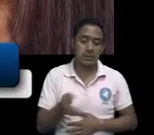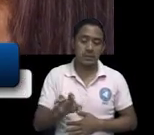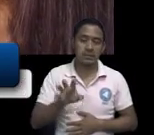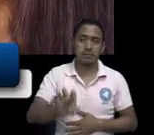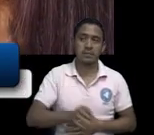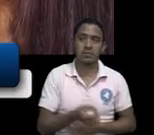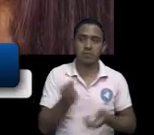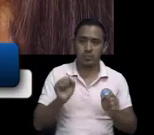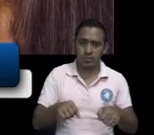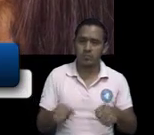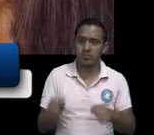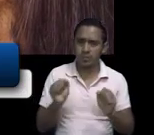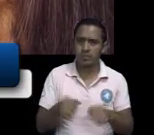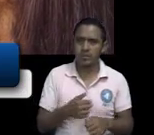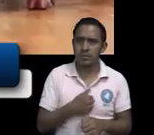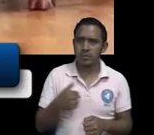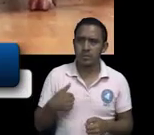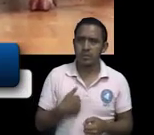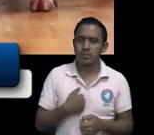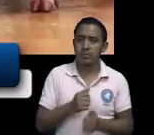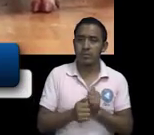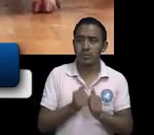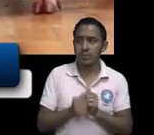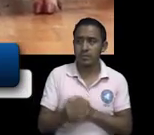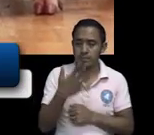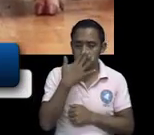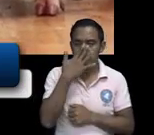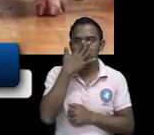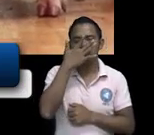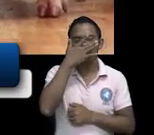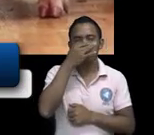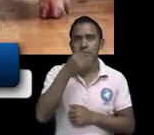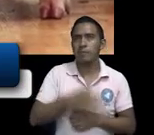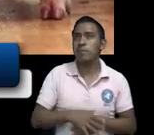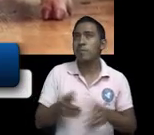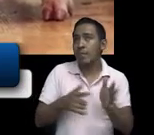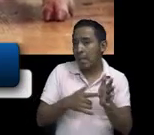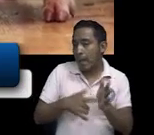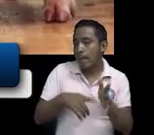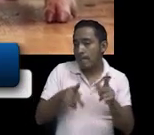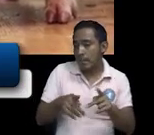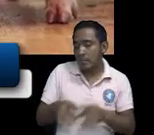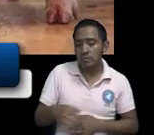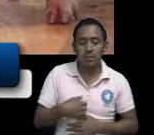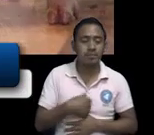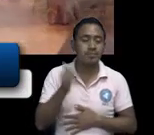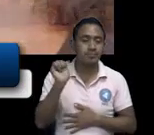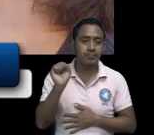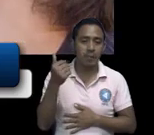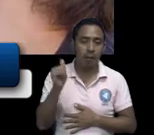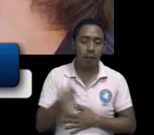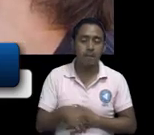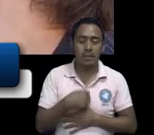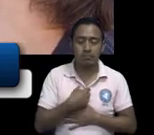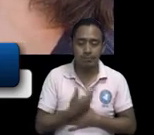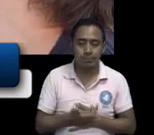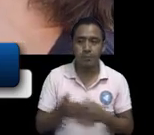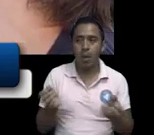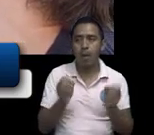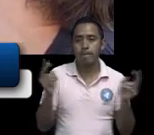sabemos que pueden causar enfermedades respiratorias. Una persona con asma y que vive